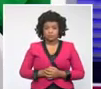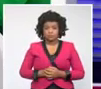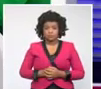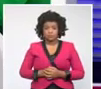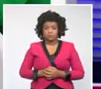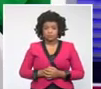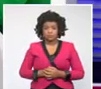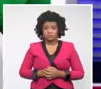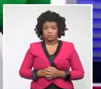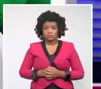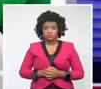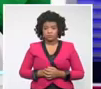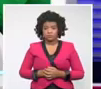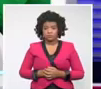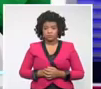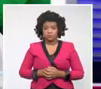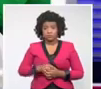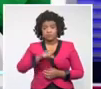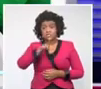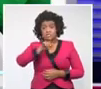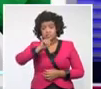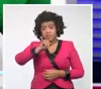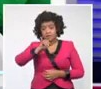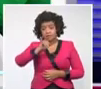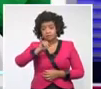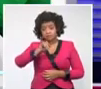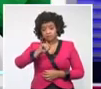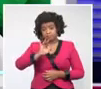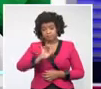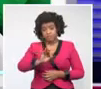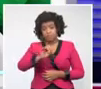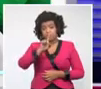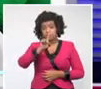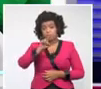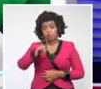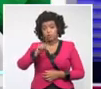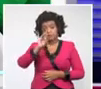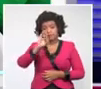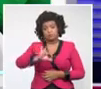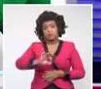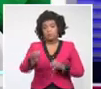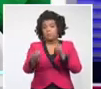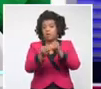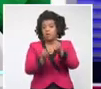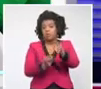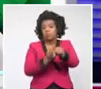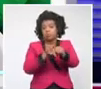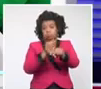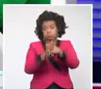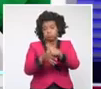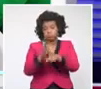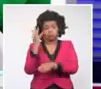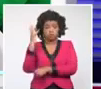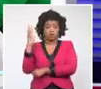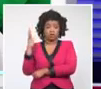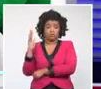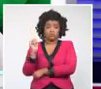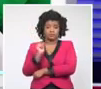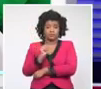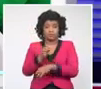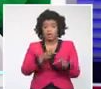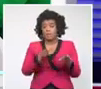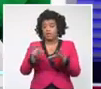16, el 1,7%, como ya había dicho, con fuente de infección en el extranjero. Y en el acumulado de todos